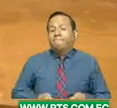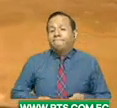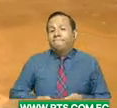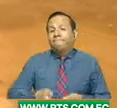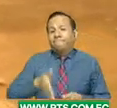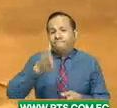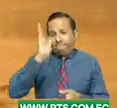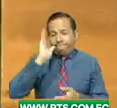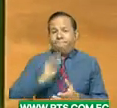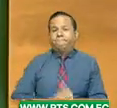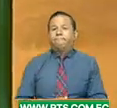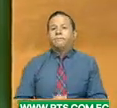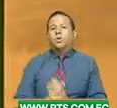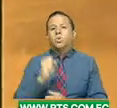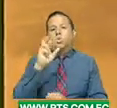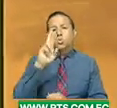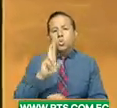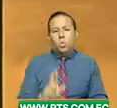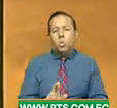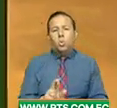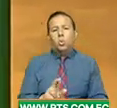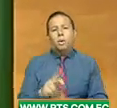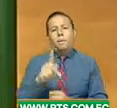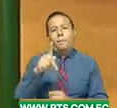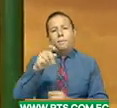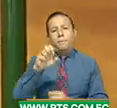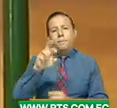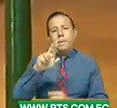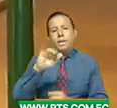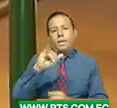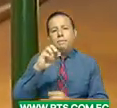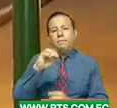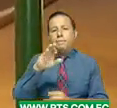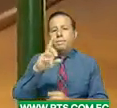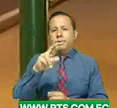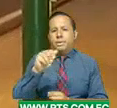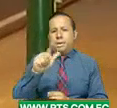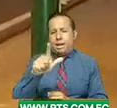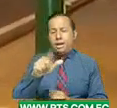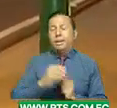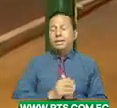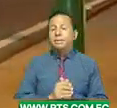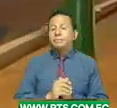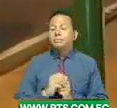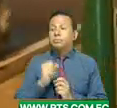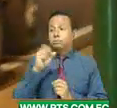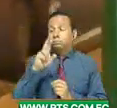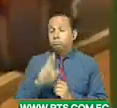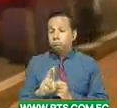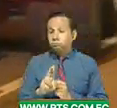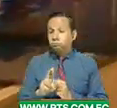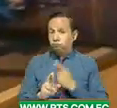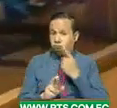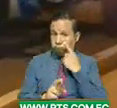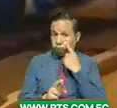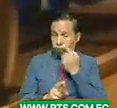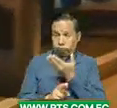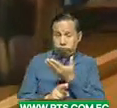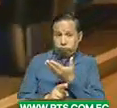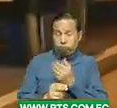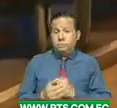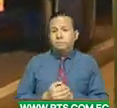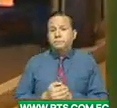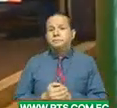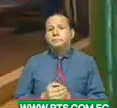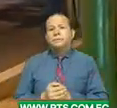sector de lo que tiene que ver hacia el sur en la vía perimetral. Les mostramos lo que hay hacia el sur, ya a lo que tiene que ver en